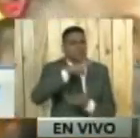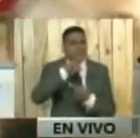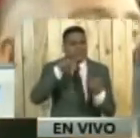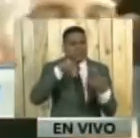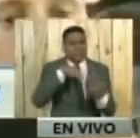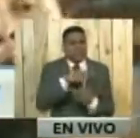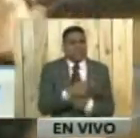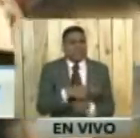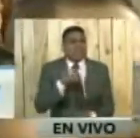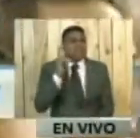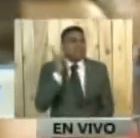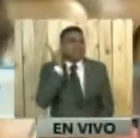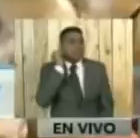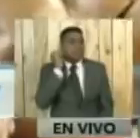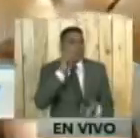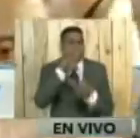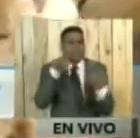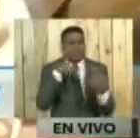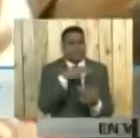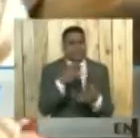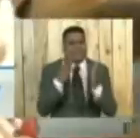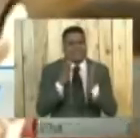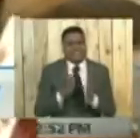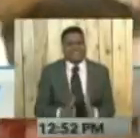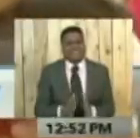mujeres revolucionarias del país.